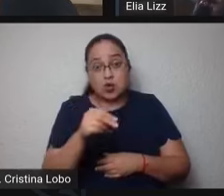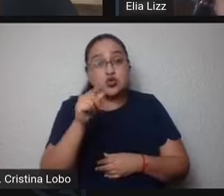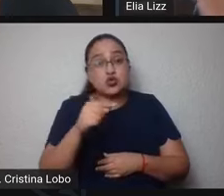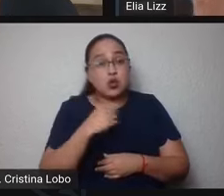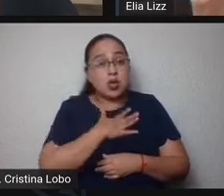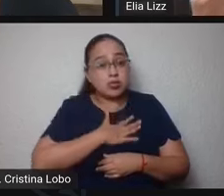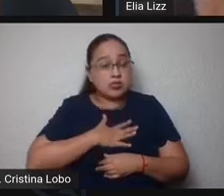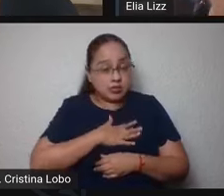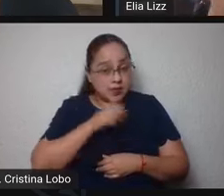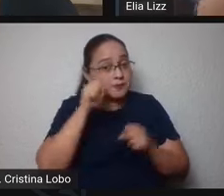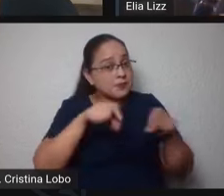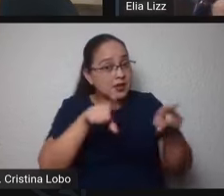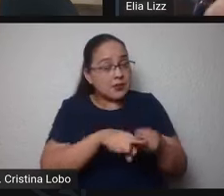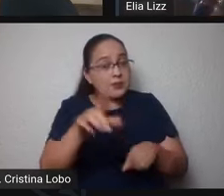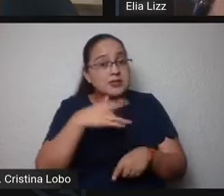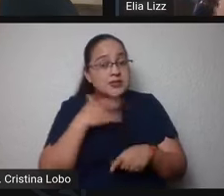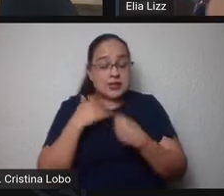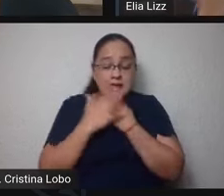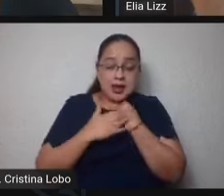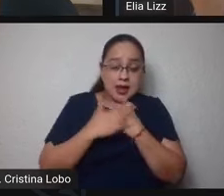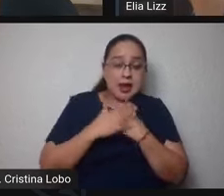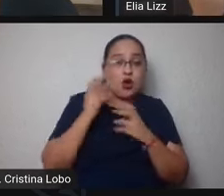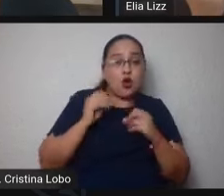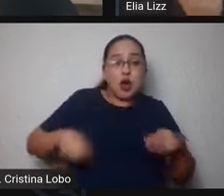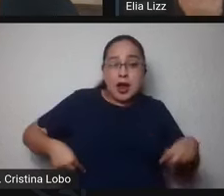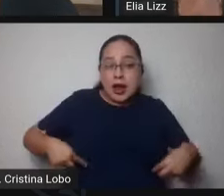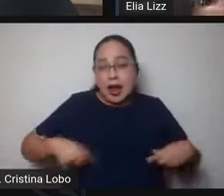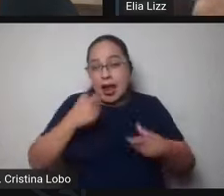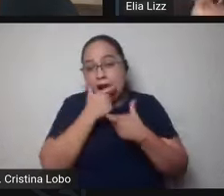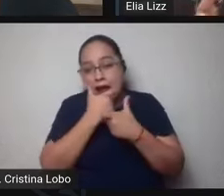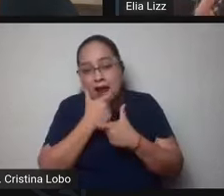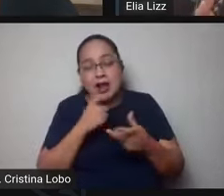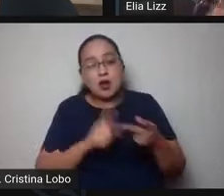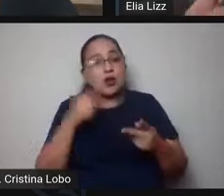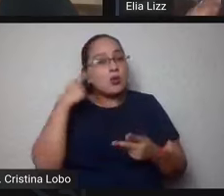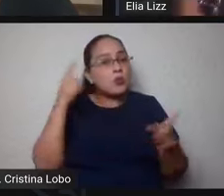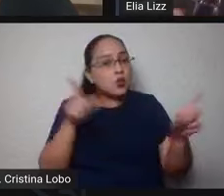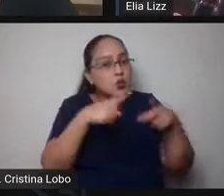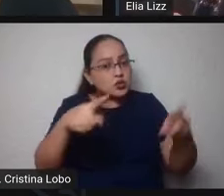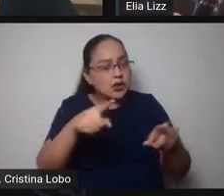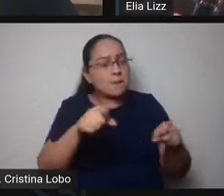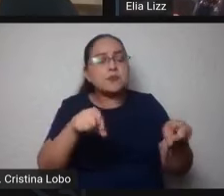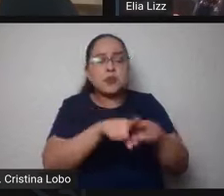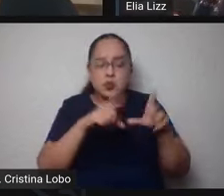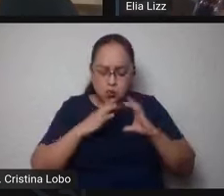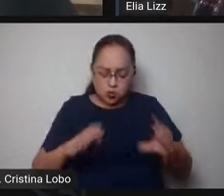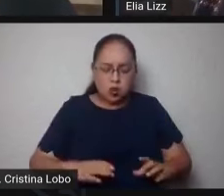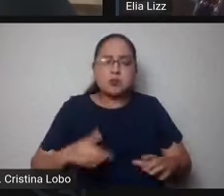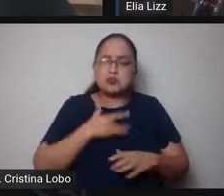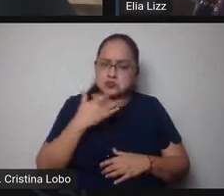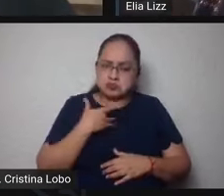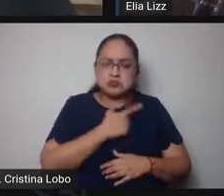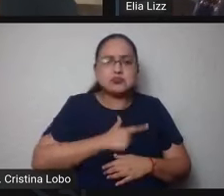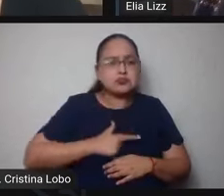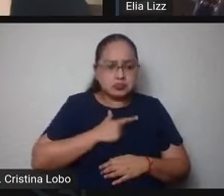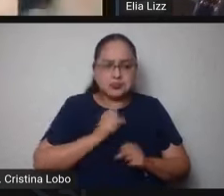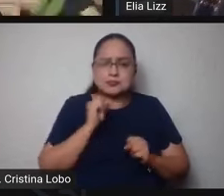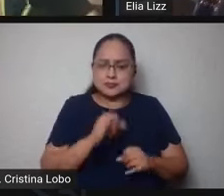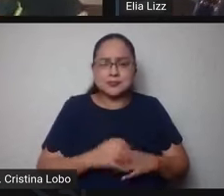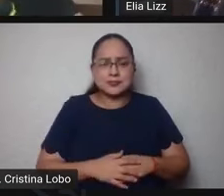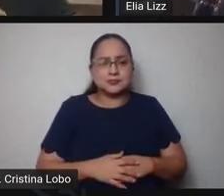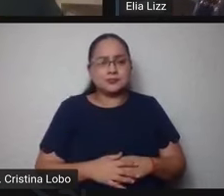te acarician, te hacen cosquillitas, te escuchas una música que te agrade, siente. Y siente placer. Híjole,